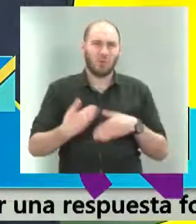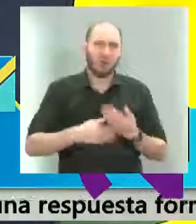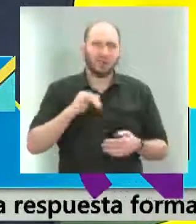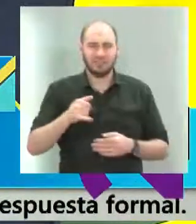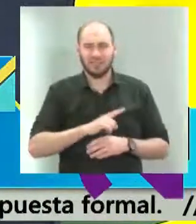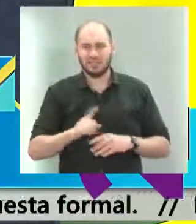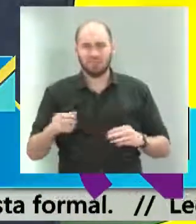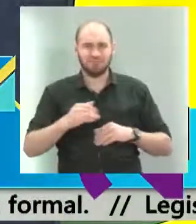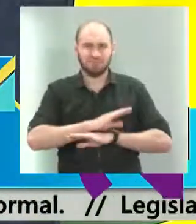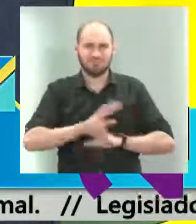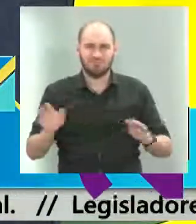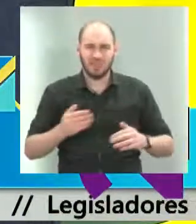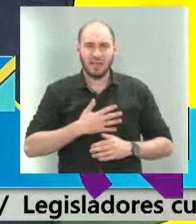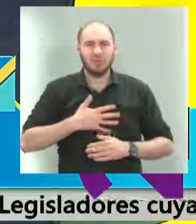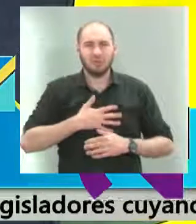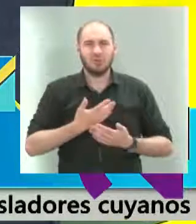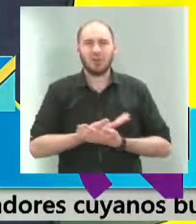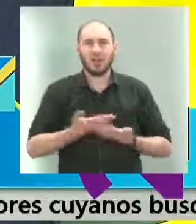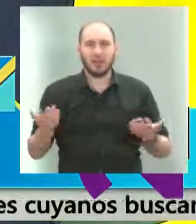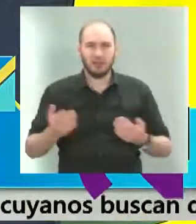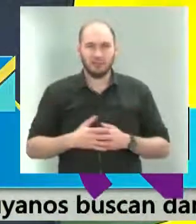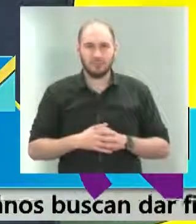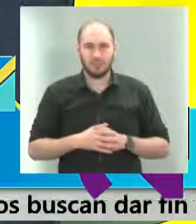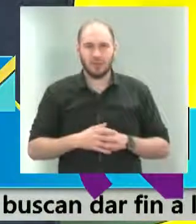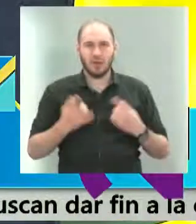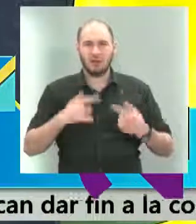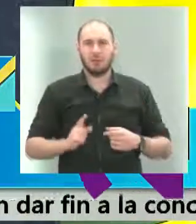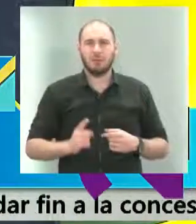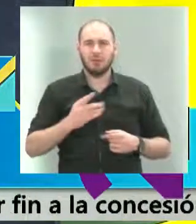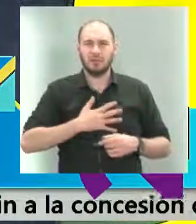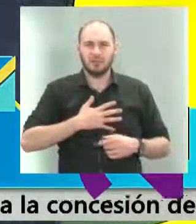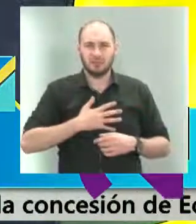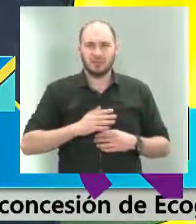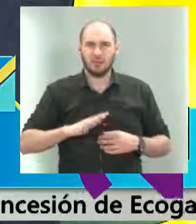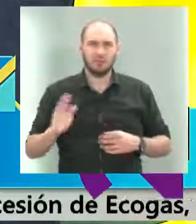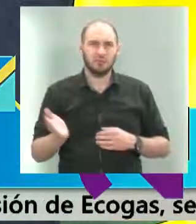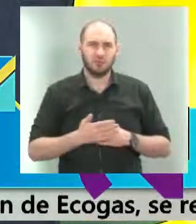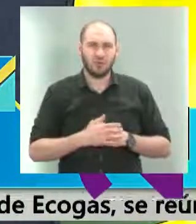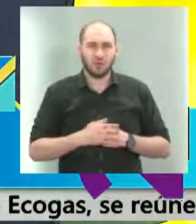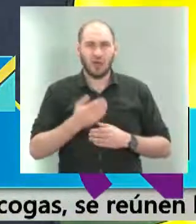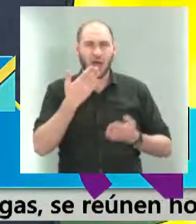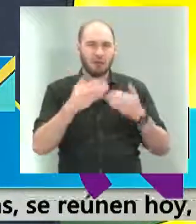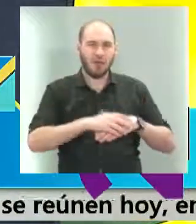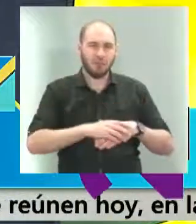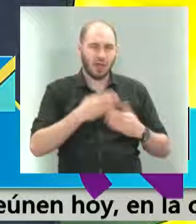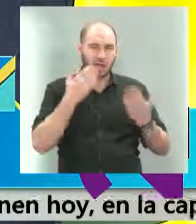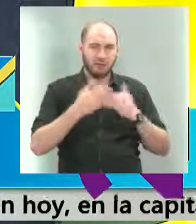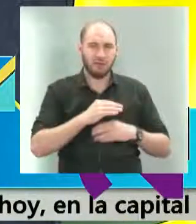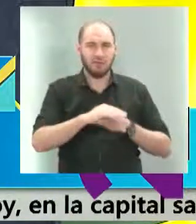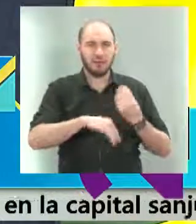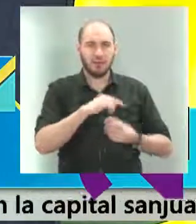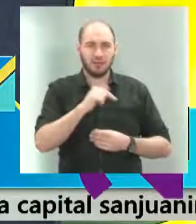juega. Creo que el sentimiento en general, uh-huh. Lo primero que sentimos, creo que todos, por lo que uno habla con los amigos y demás y en la familia, es